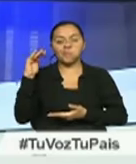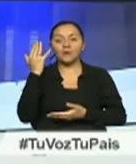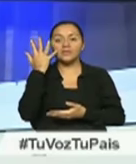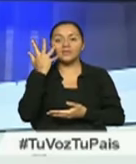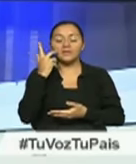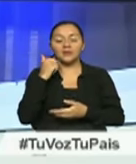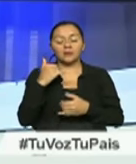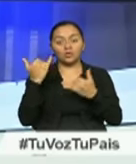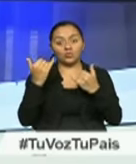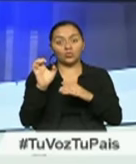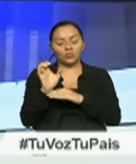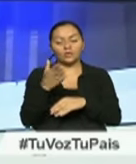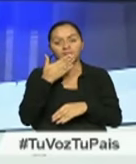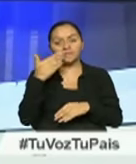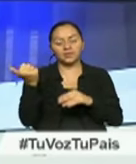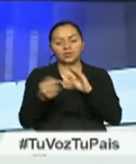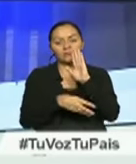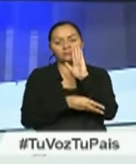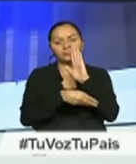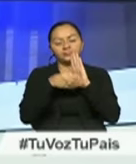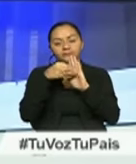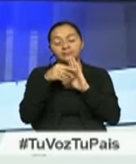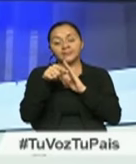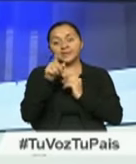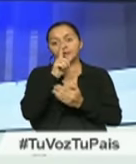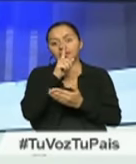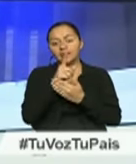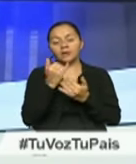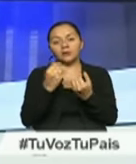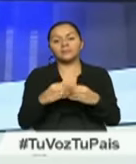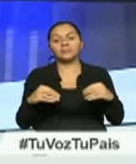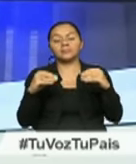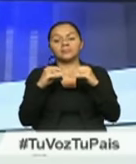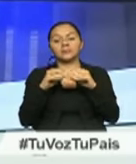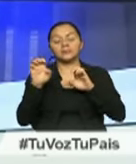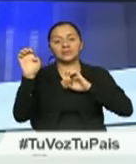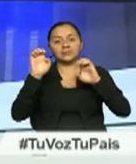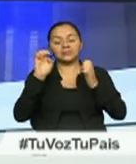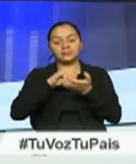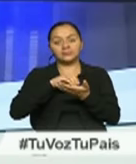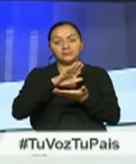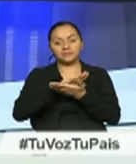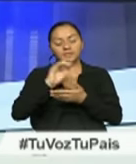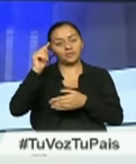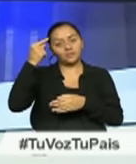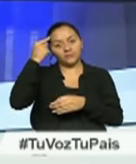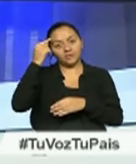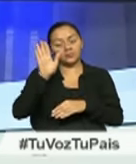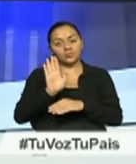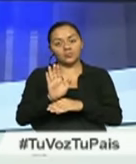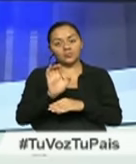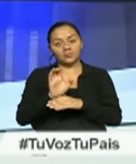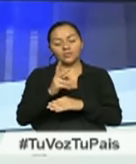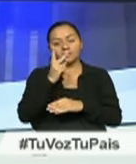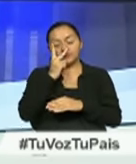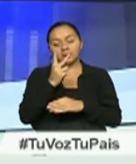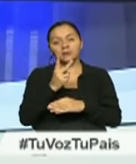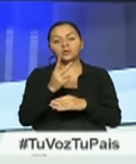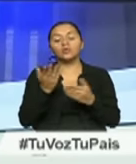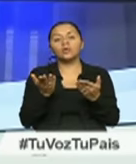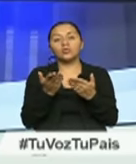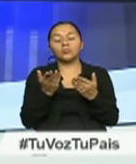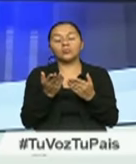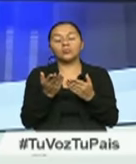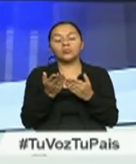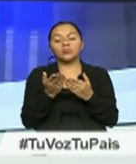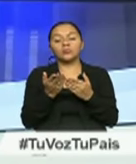superado sus límites de extracción. Esta realidad se debe a la estrategia implementada por el gobierno ecuatoriano para explotar zonas con